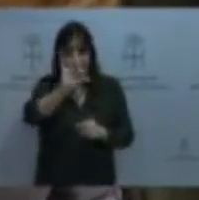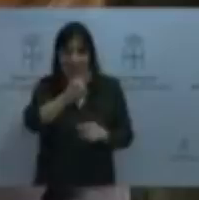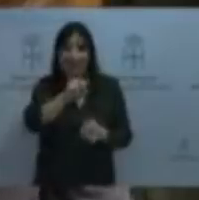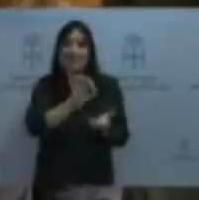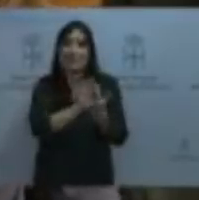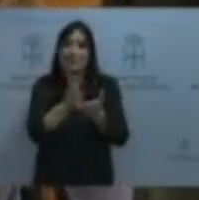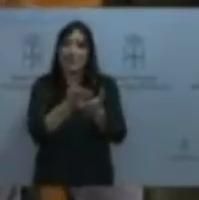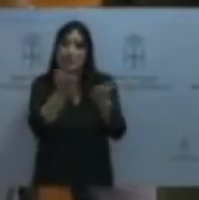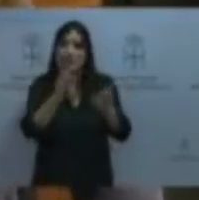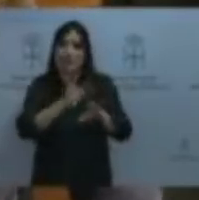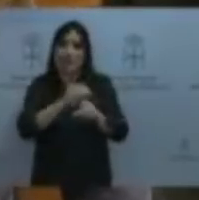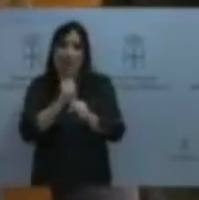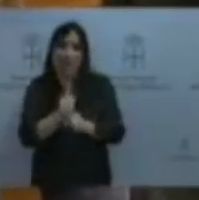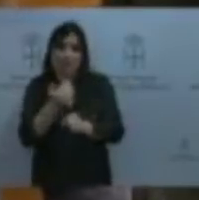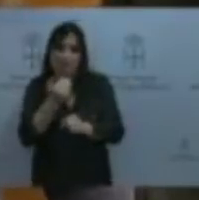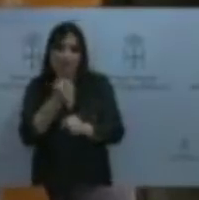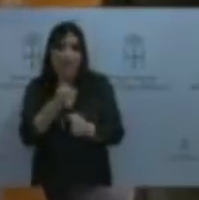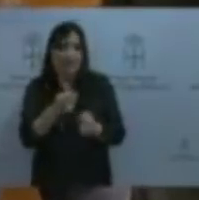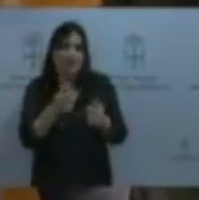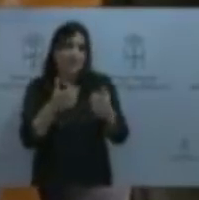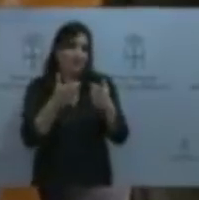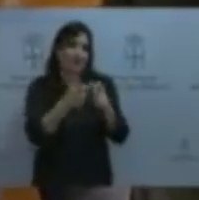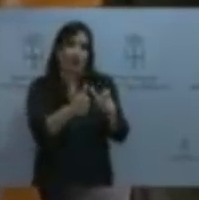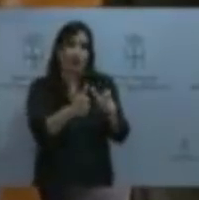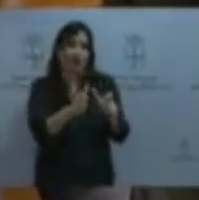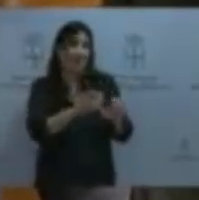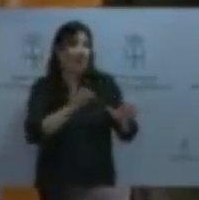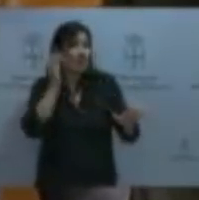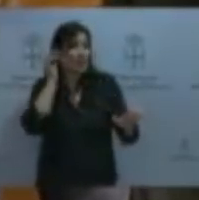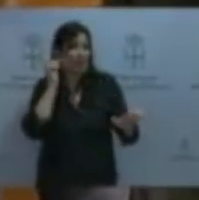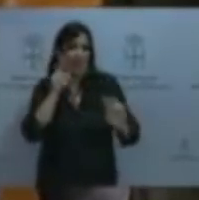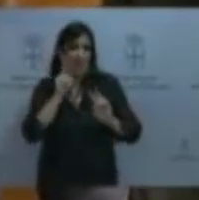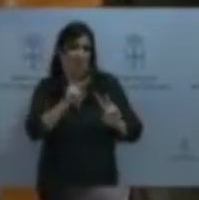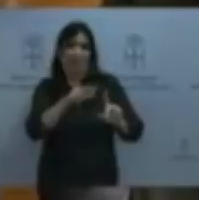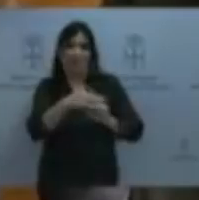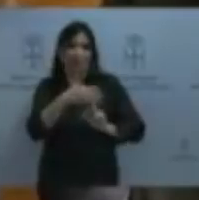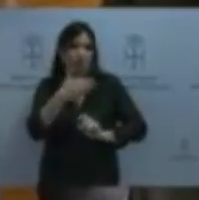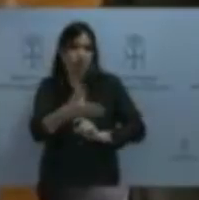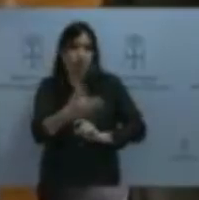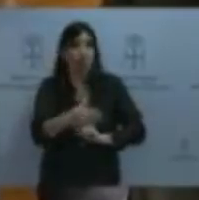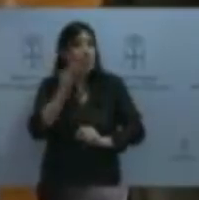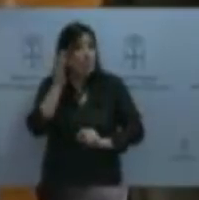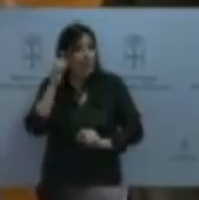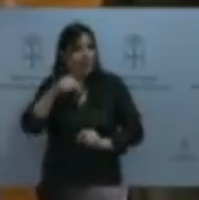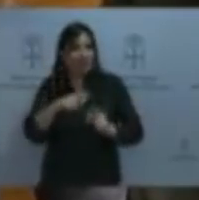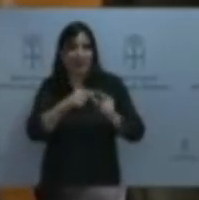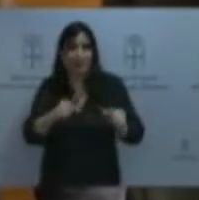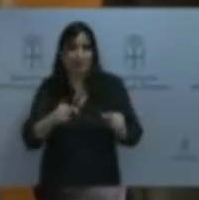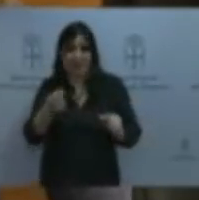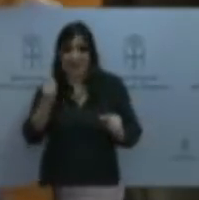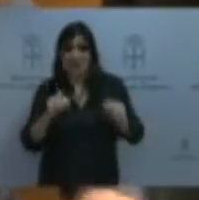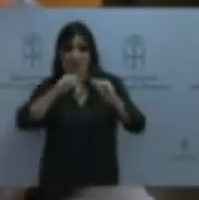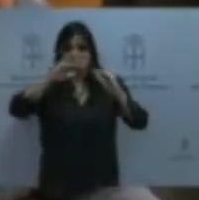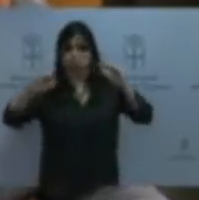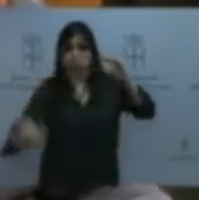sector claramente feminizado. Las mujeres en Asturias seguimos soportando la mayor brecha salarial en el conjunto del Estado. Tenemos a grandes empresas